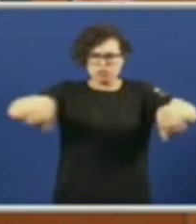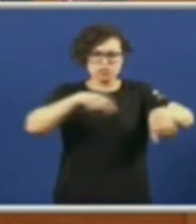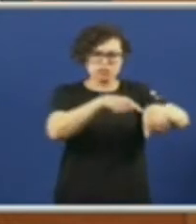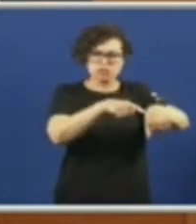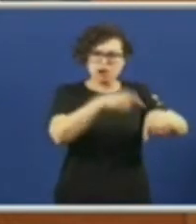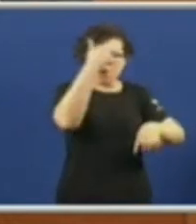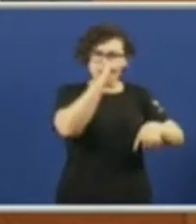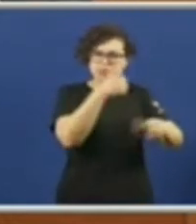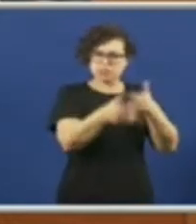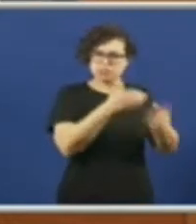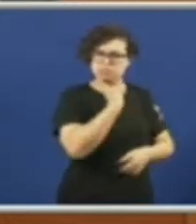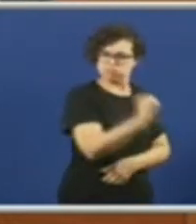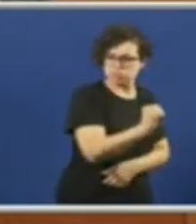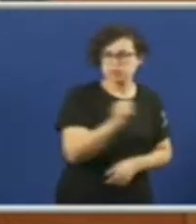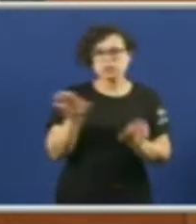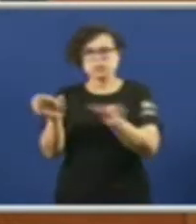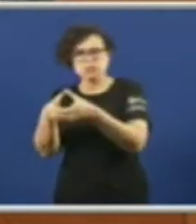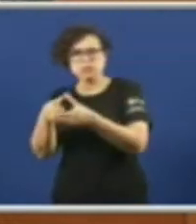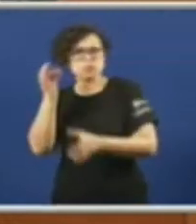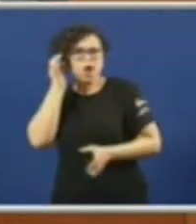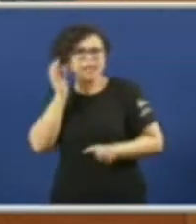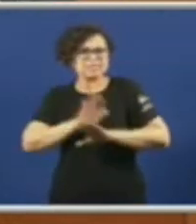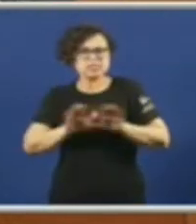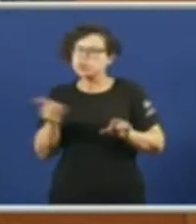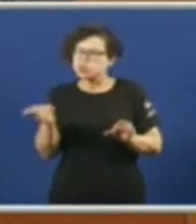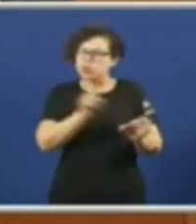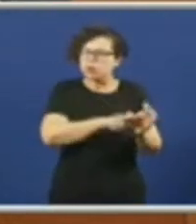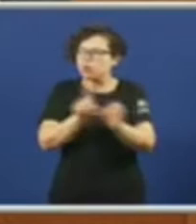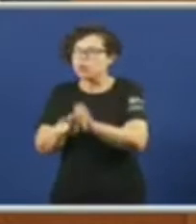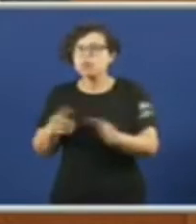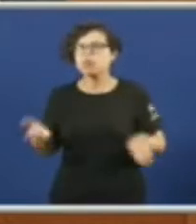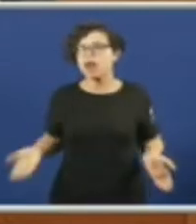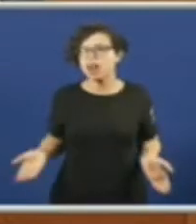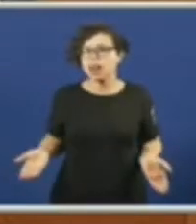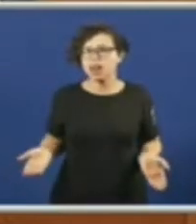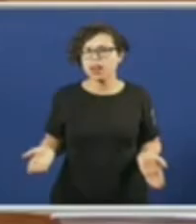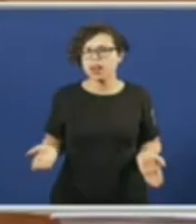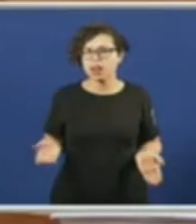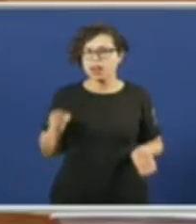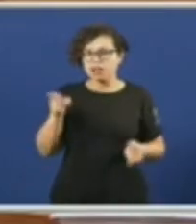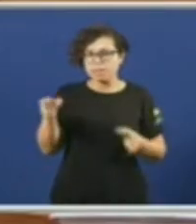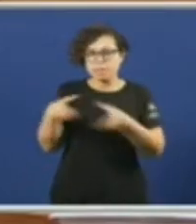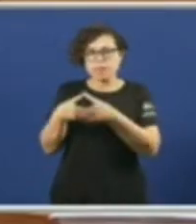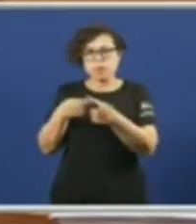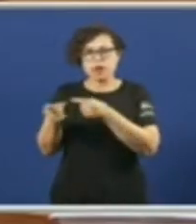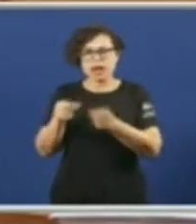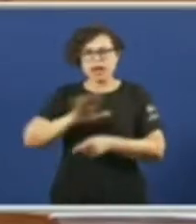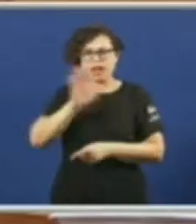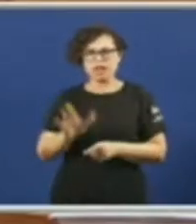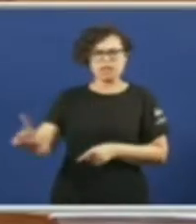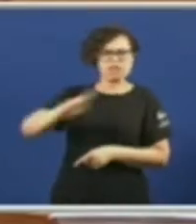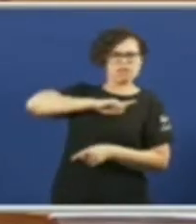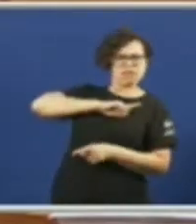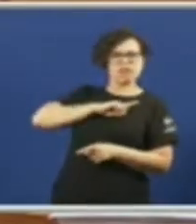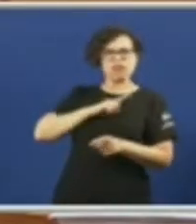maltratadores e as mulleres. Vostede, dígame en que bando está, pero estar nun bando simplemente contra un goberno do Partido